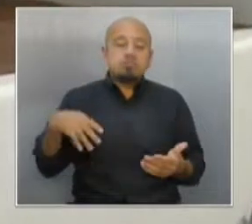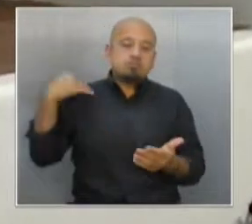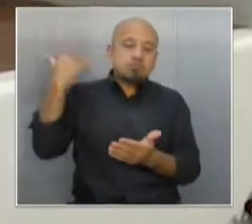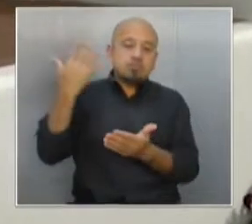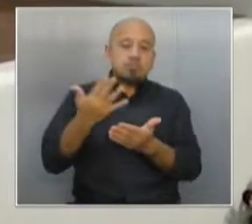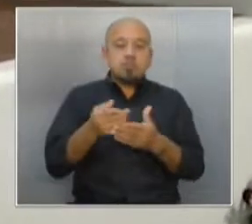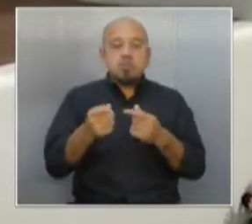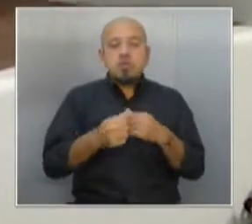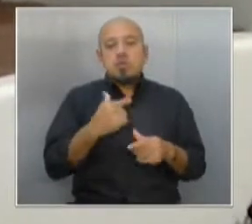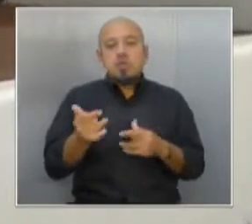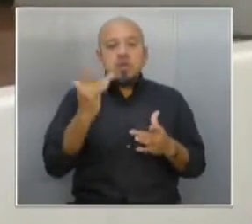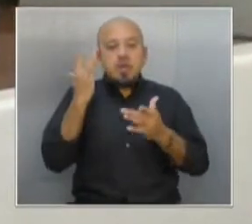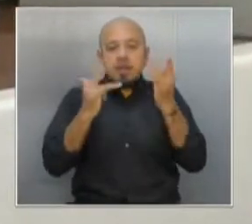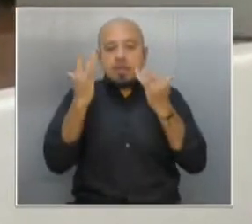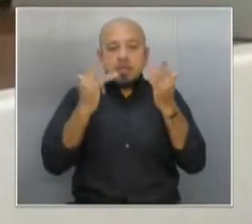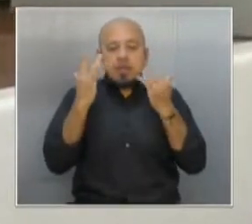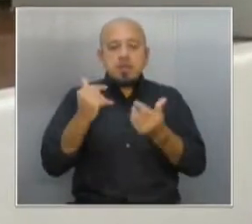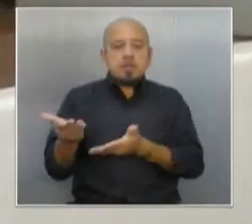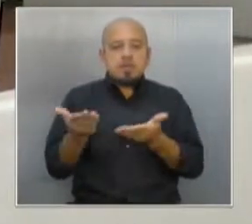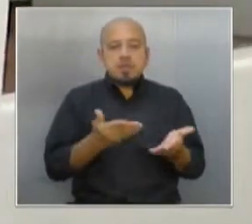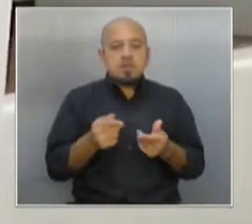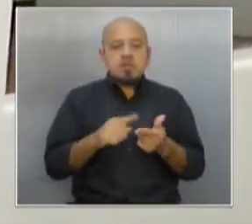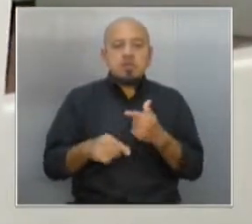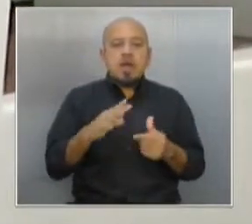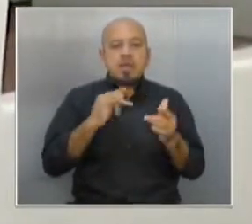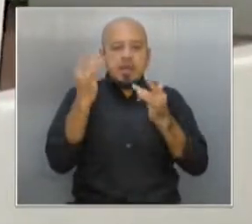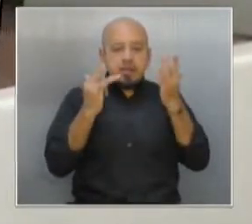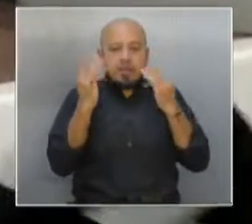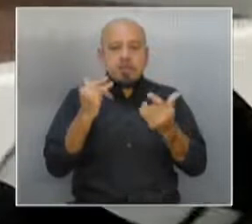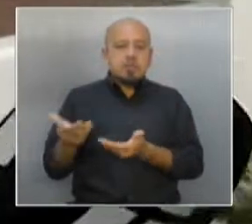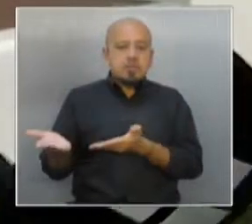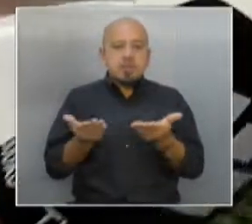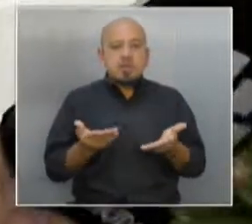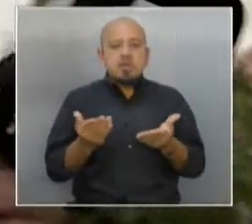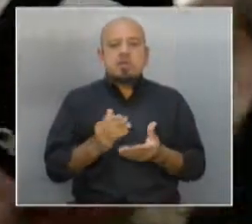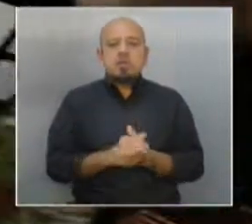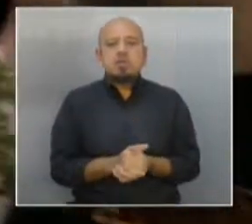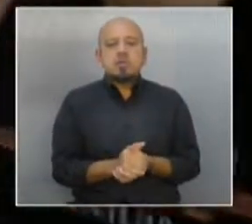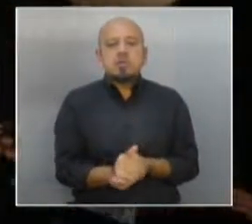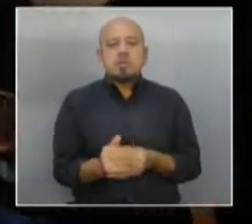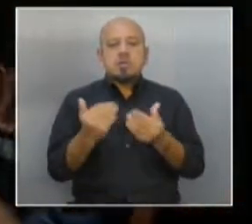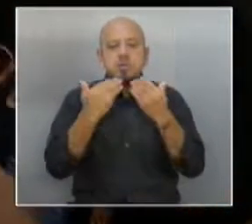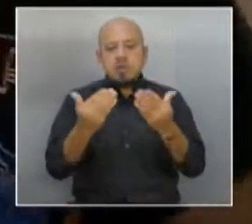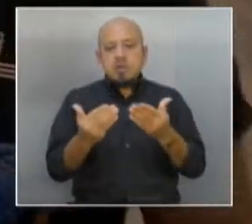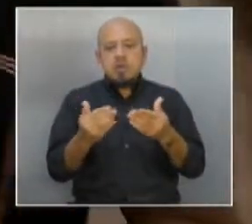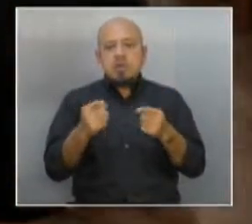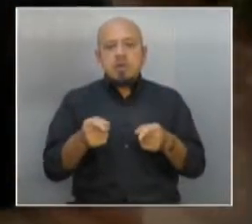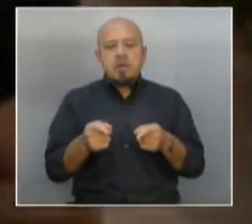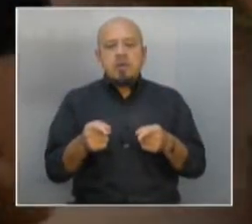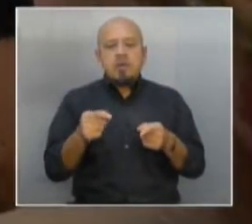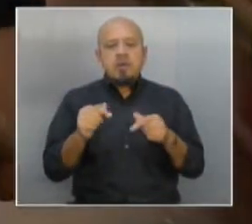como artistas invitados, están Alfredo Guerra y María Agustina Fernández Raggio. Excelente, Rosana, muchísimas gracias por tu tiempo, por